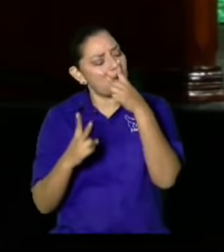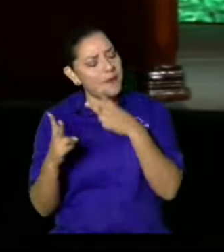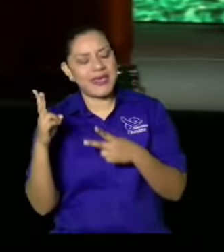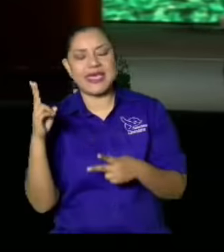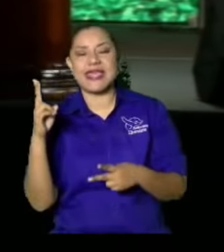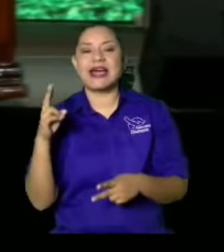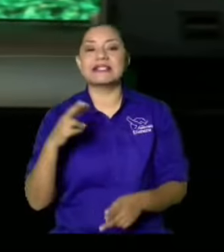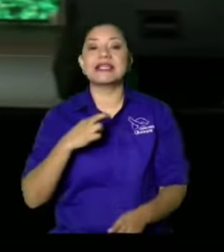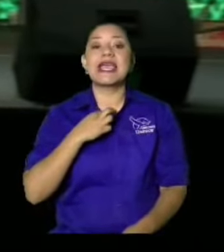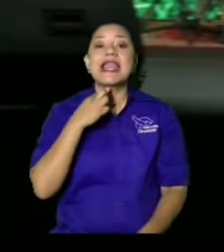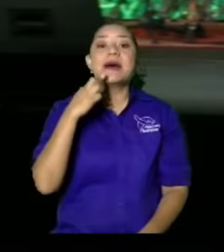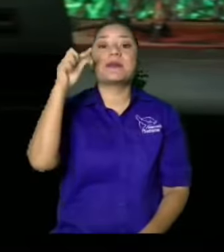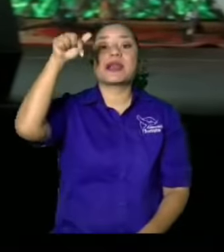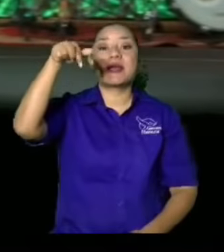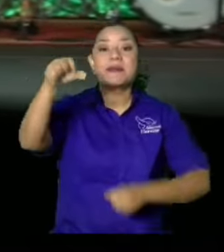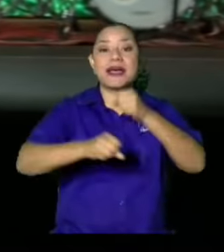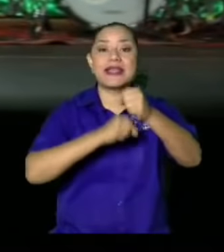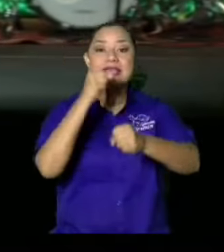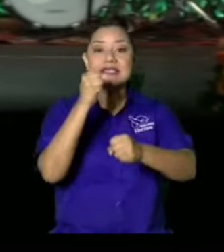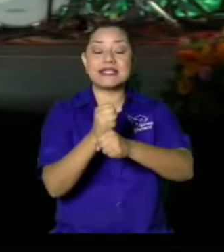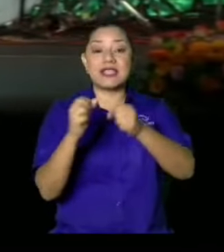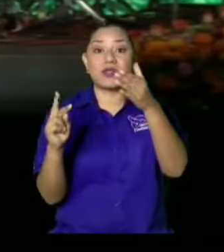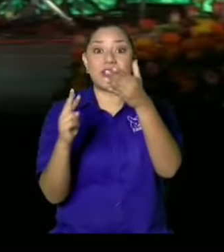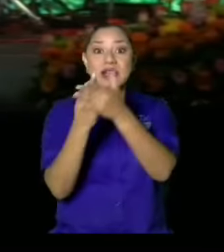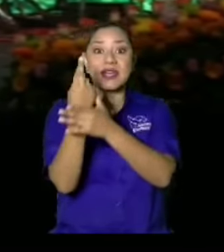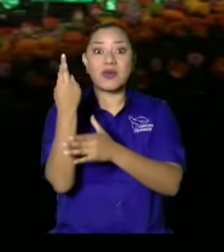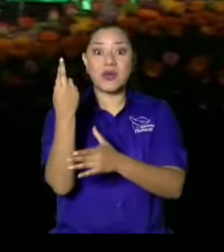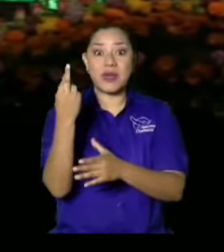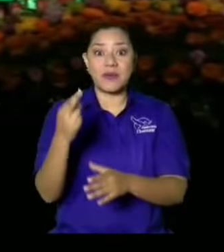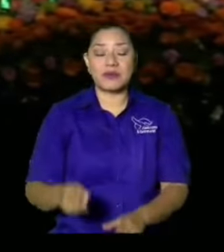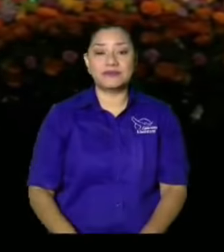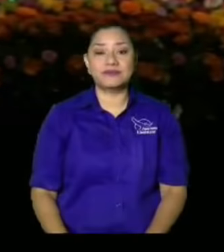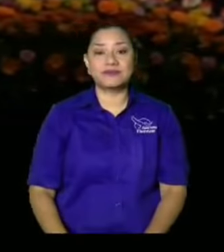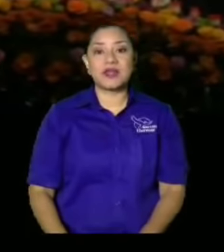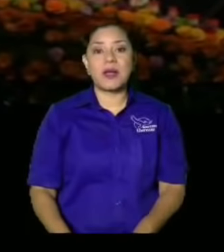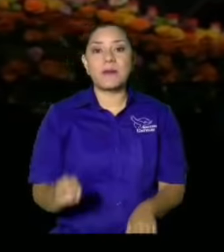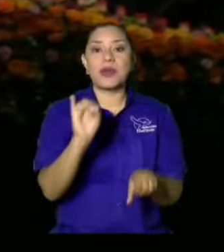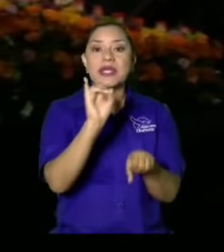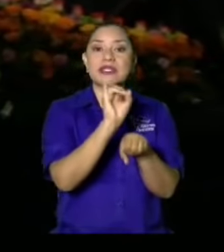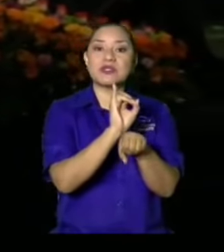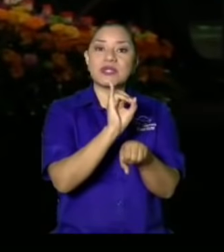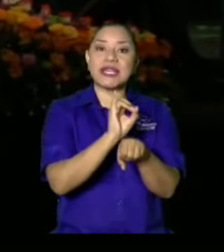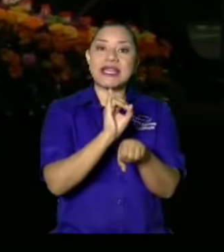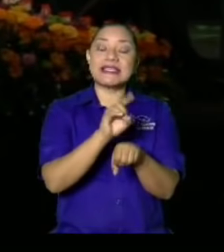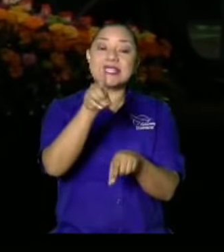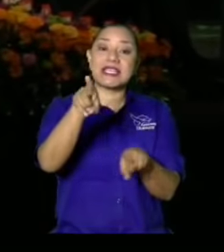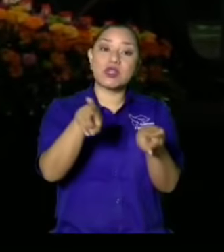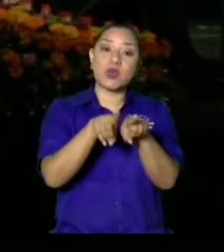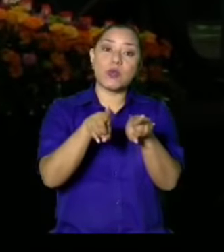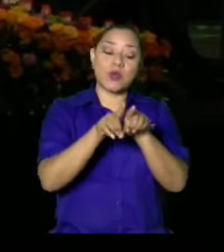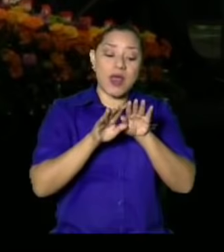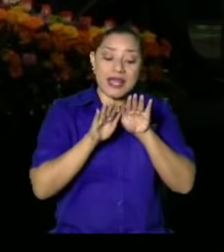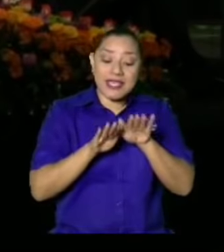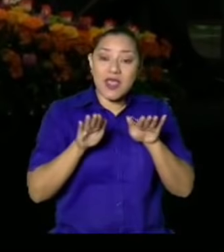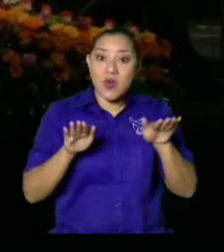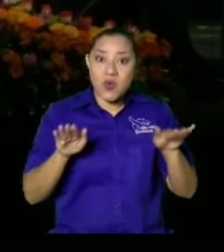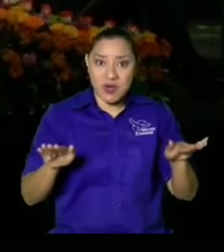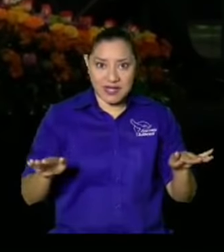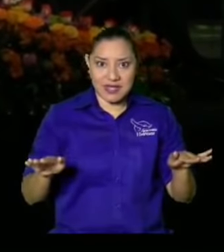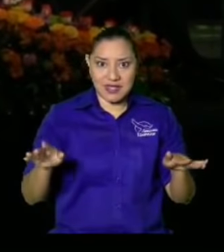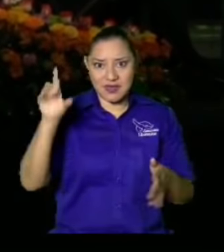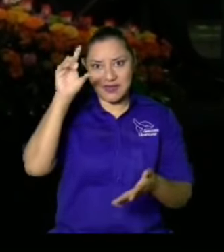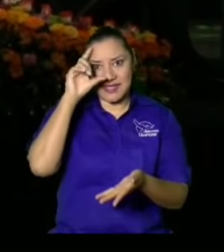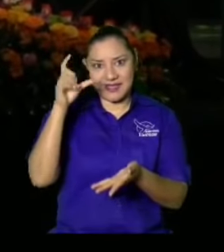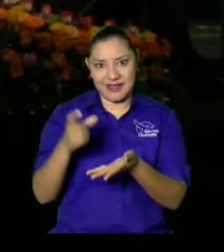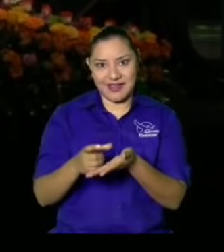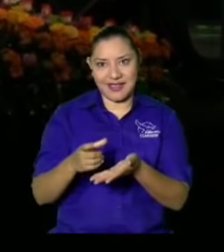esa proclama para ti, iglesia linda, preciosa, porque vas a ser como un niño. ¿Cuánto le dan gloria a